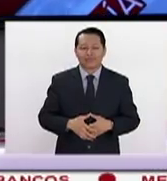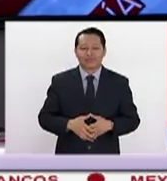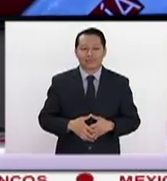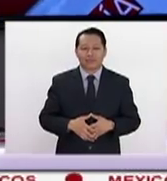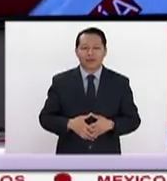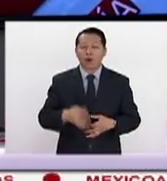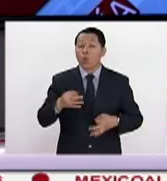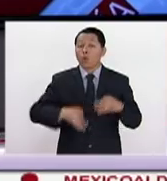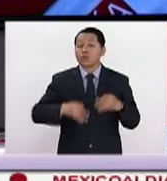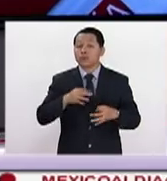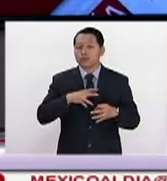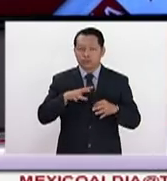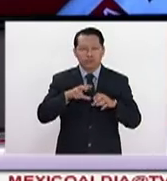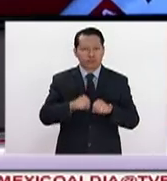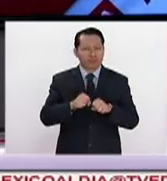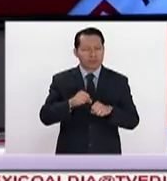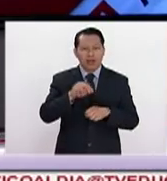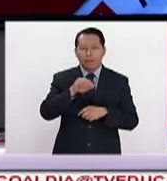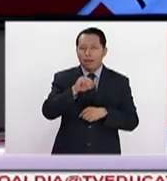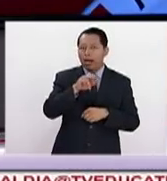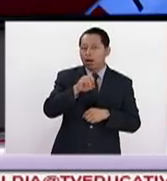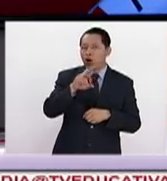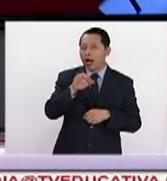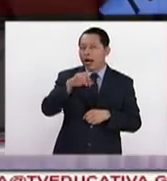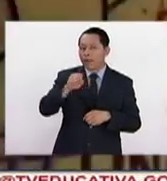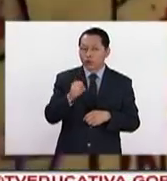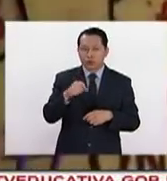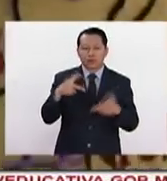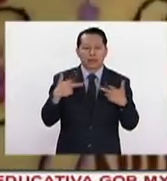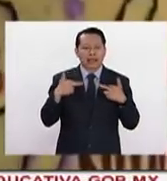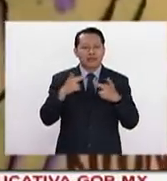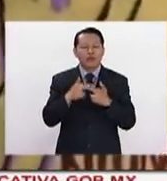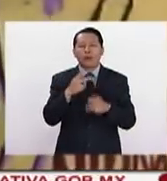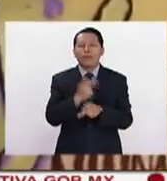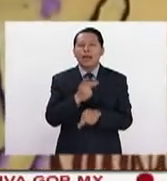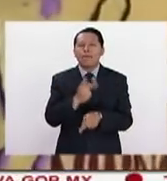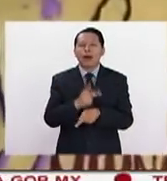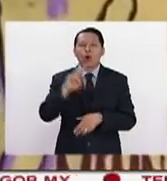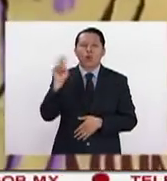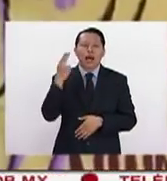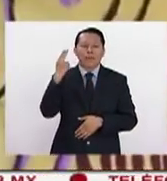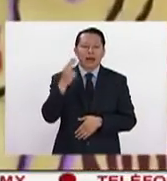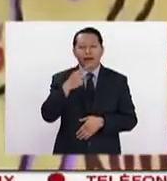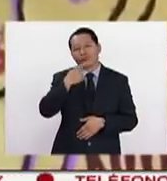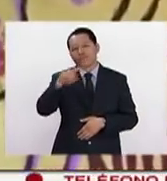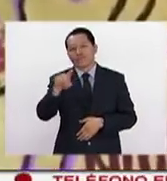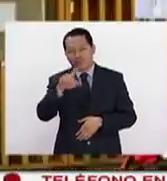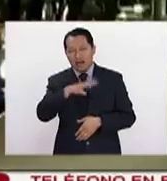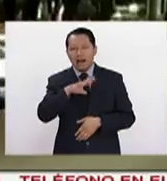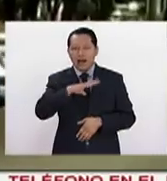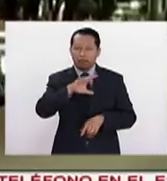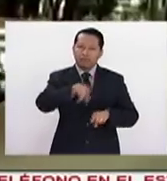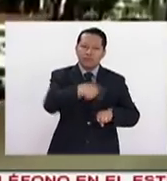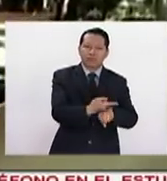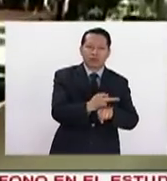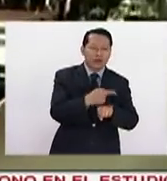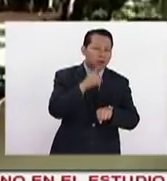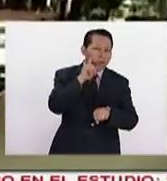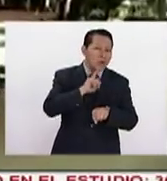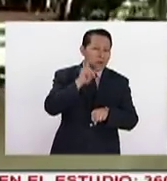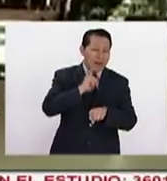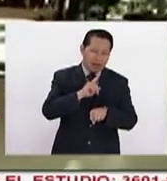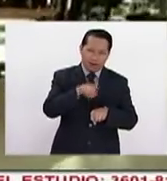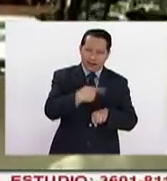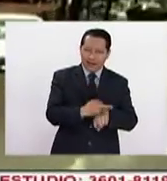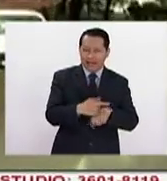Un juez vinculó a proceso a Mario Ramos Andrade, profesor de prepa de la UNAM, acusado de abusar sexualmente de una alumna de 15